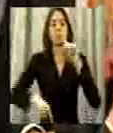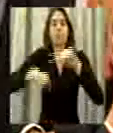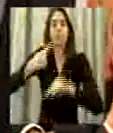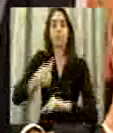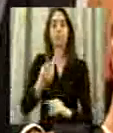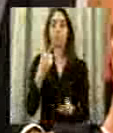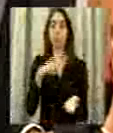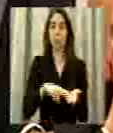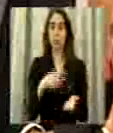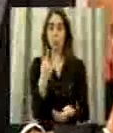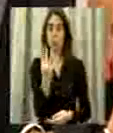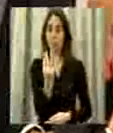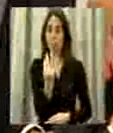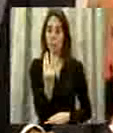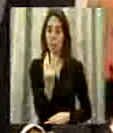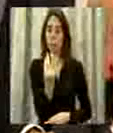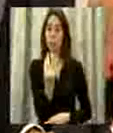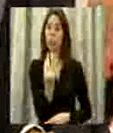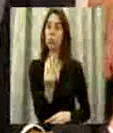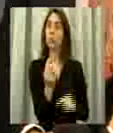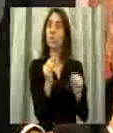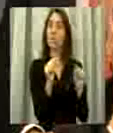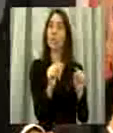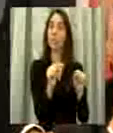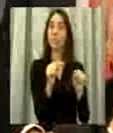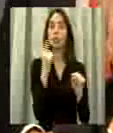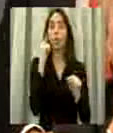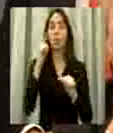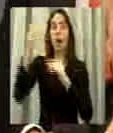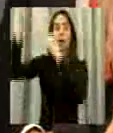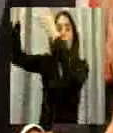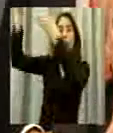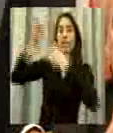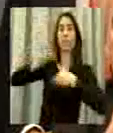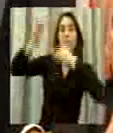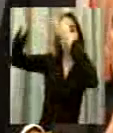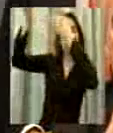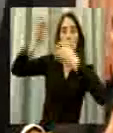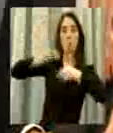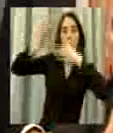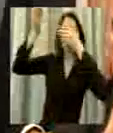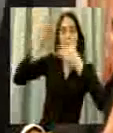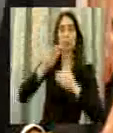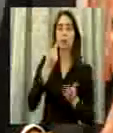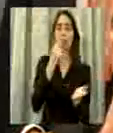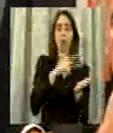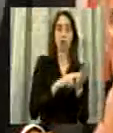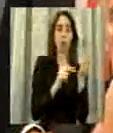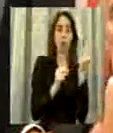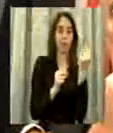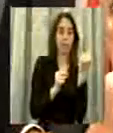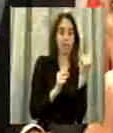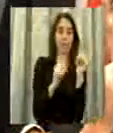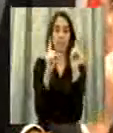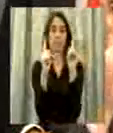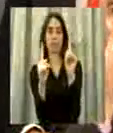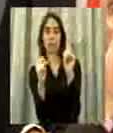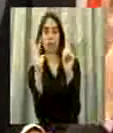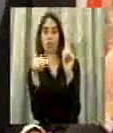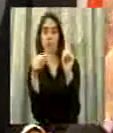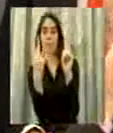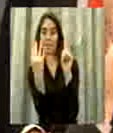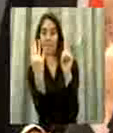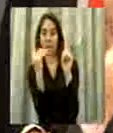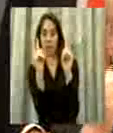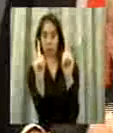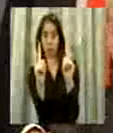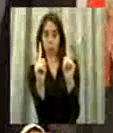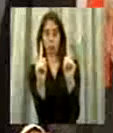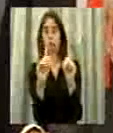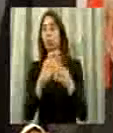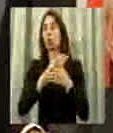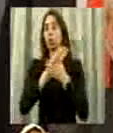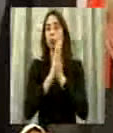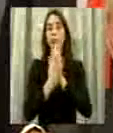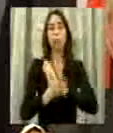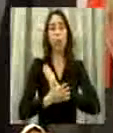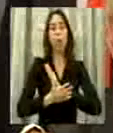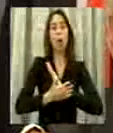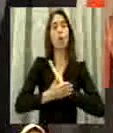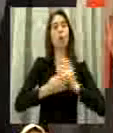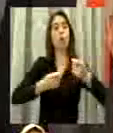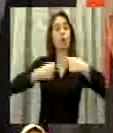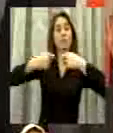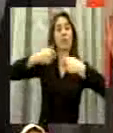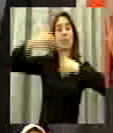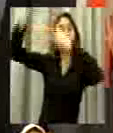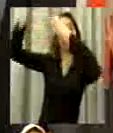2014, vamos a extender esto a las importaciones, de tal manera que entre 2013 y 2014 vamos a tener todas las operaciones de